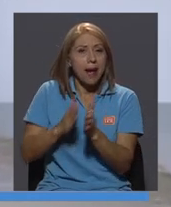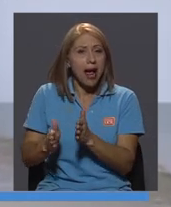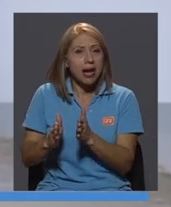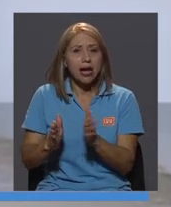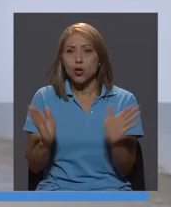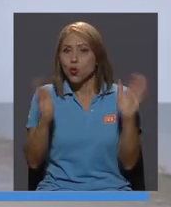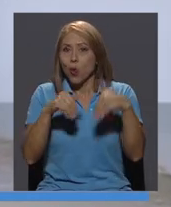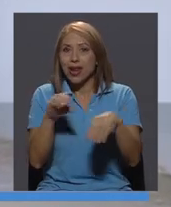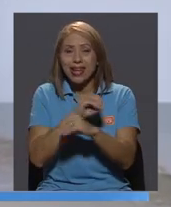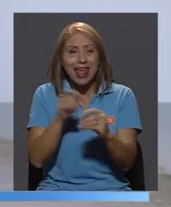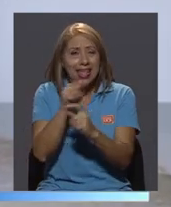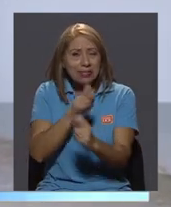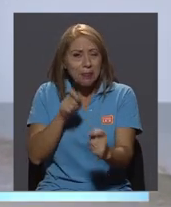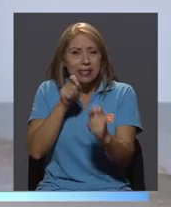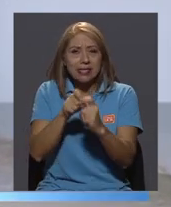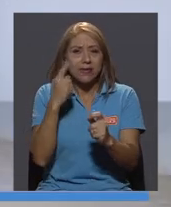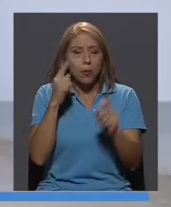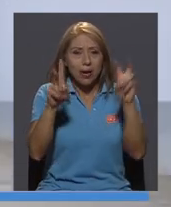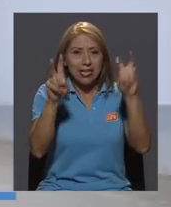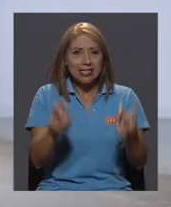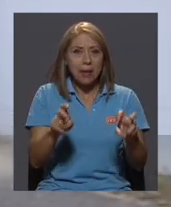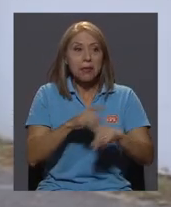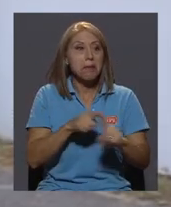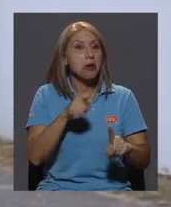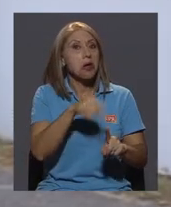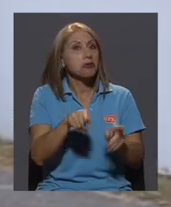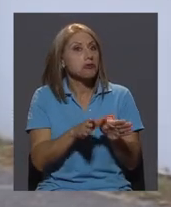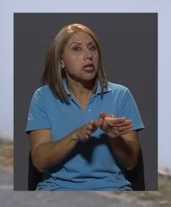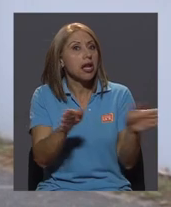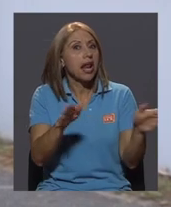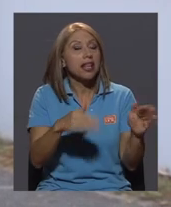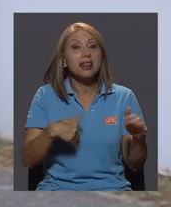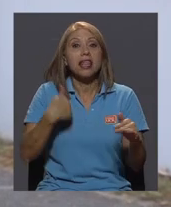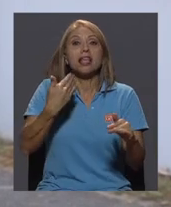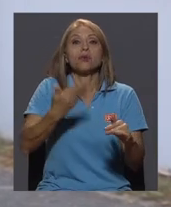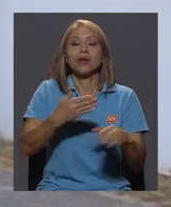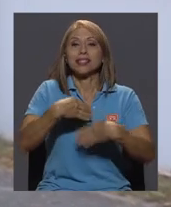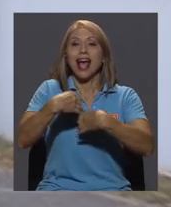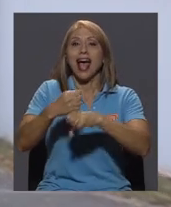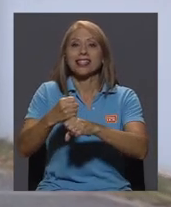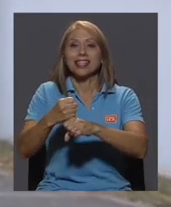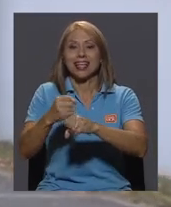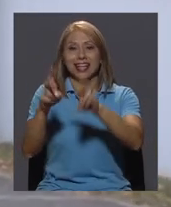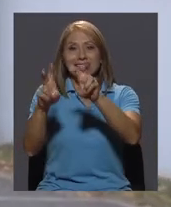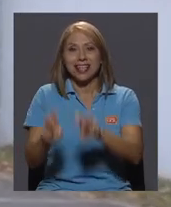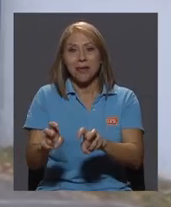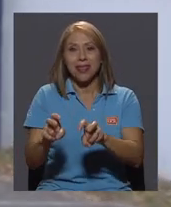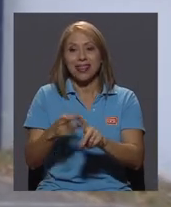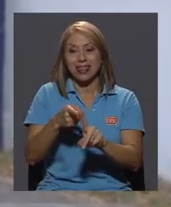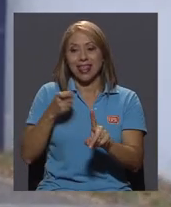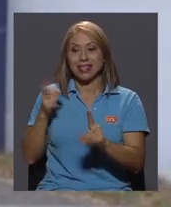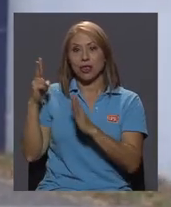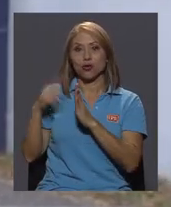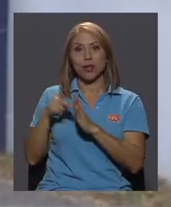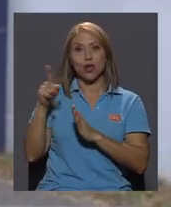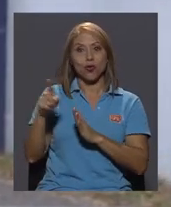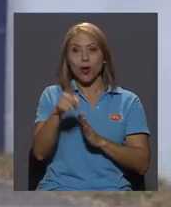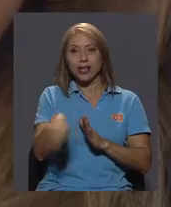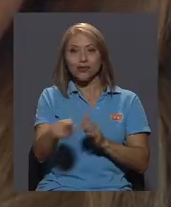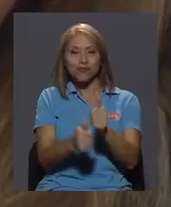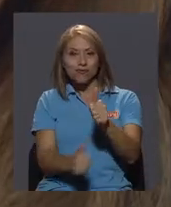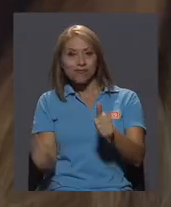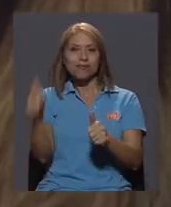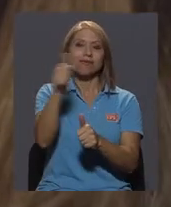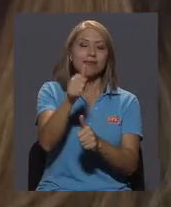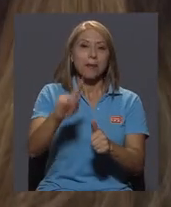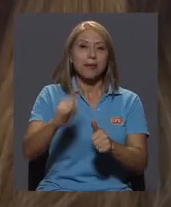preparación específica para este examen, llegan, hacen el examen y toman desde el 2001 el primer lugar, o sea, realmente lo que nos está diciendo